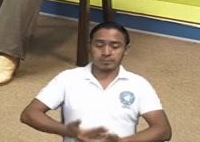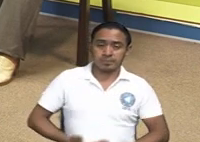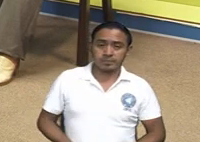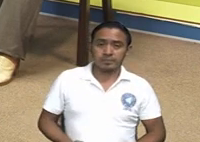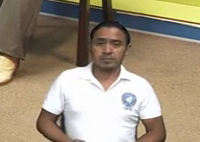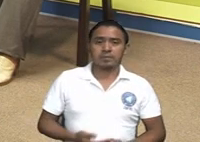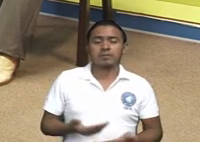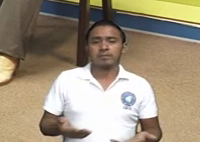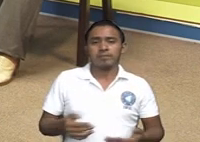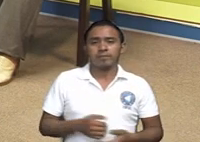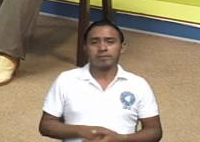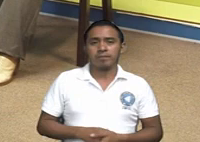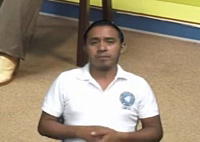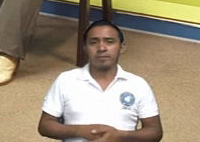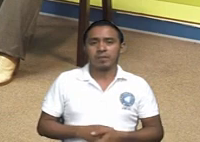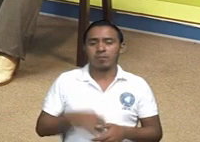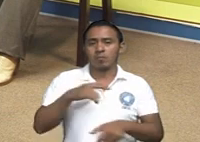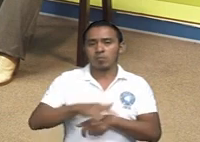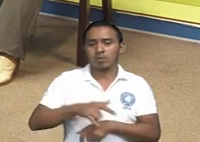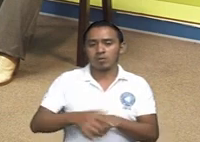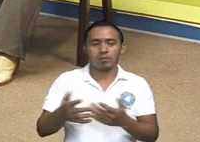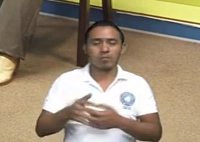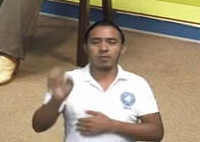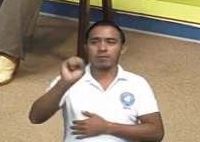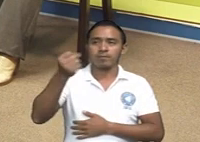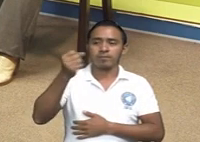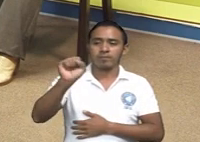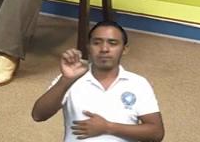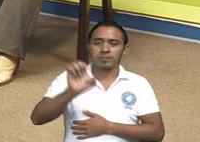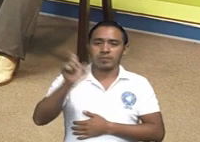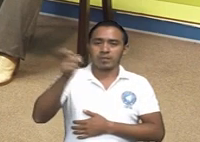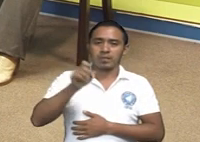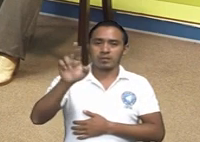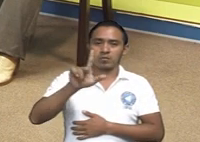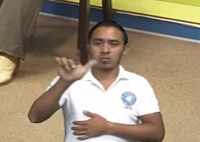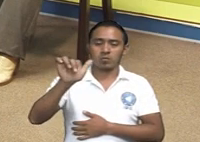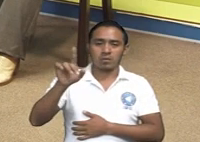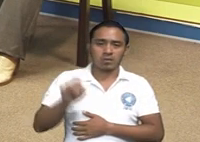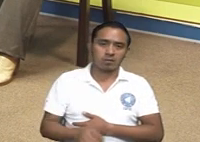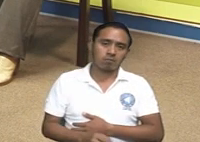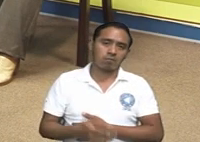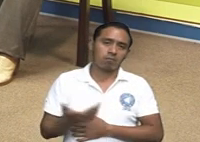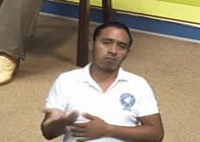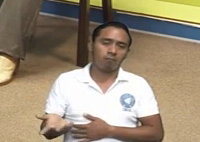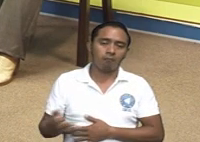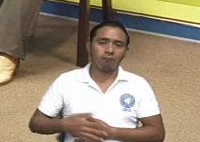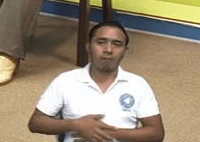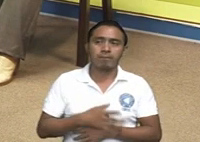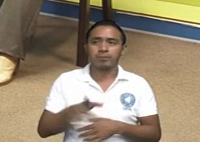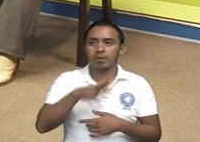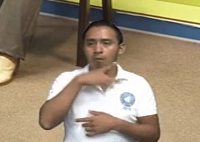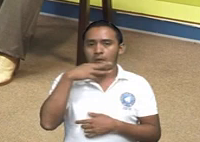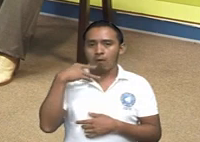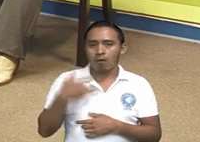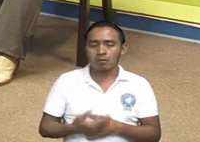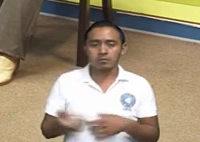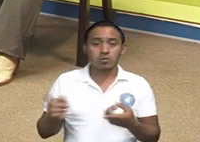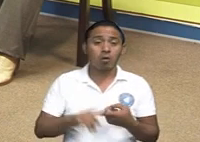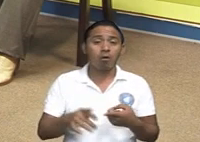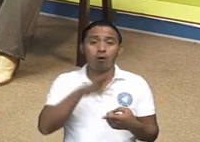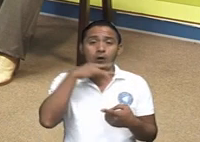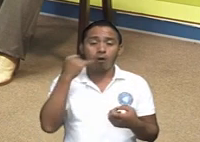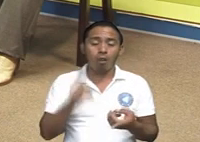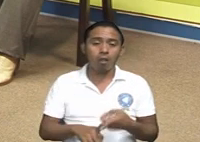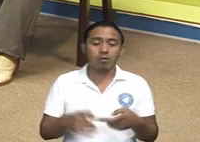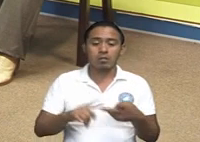como sexualizando al niño. Estereotipos. Estereotipamos a la... Los colores tienen que sexo ahora. Los colores,